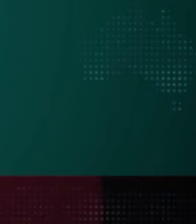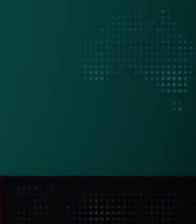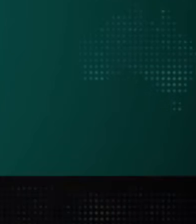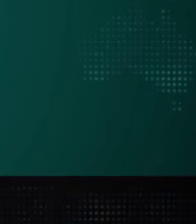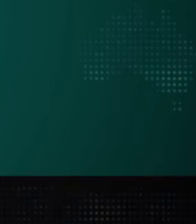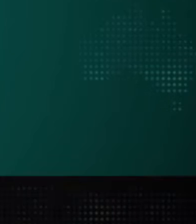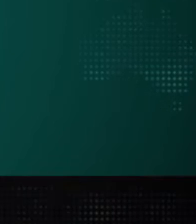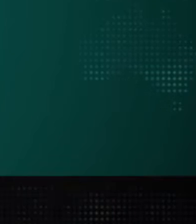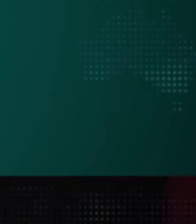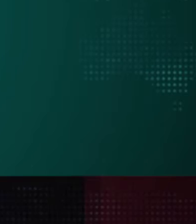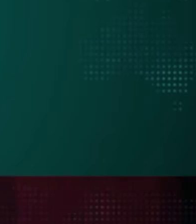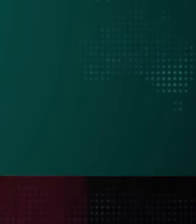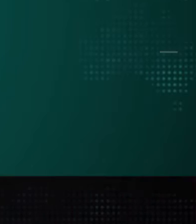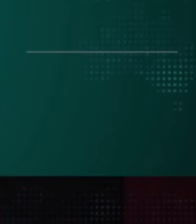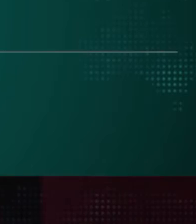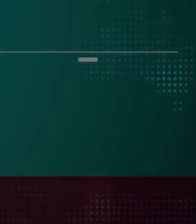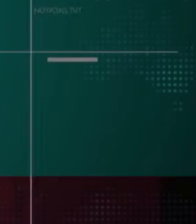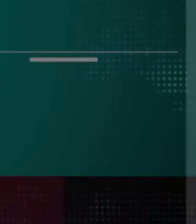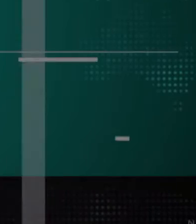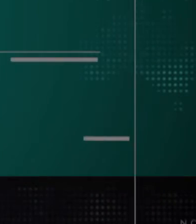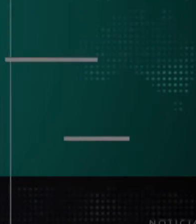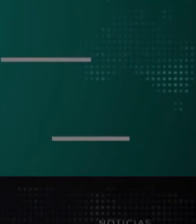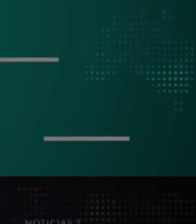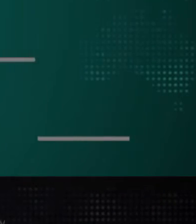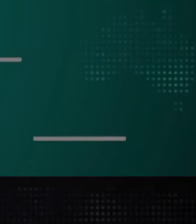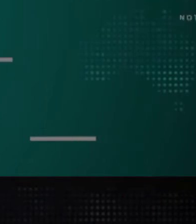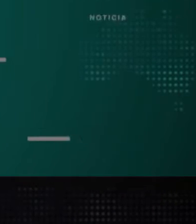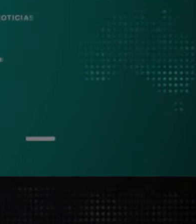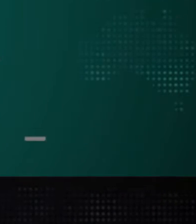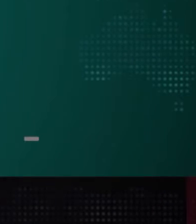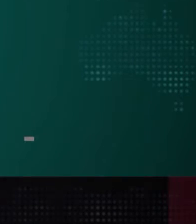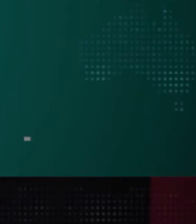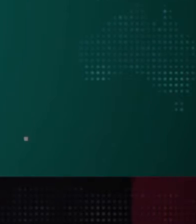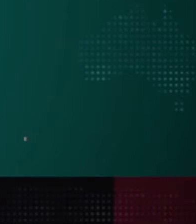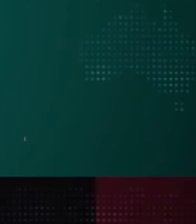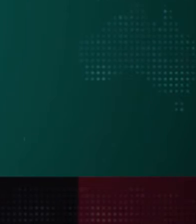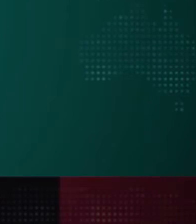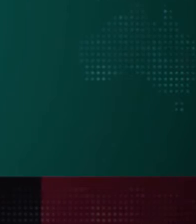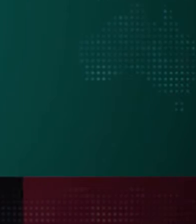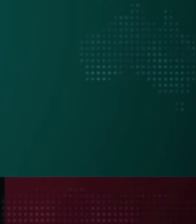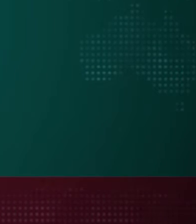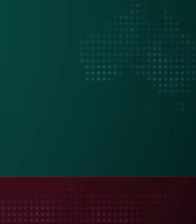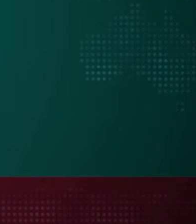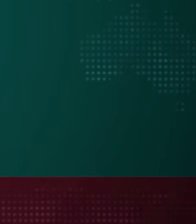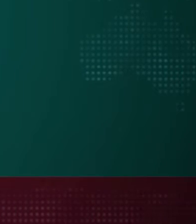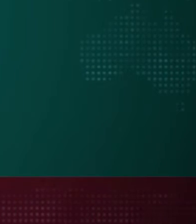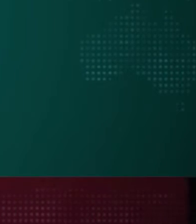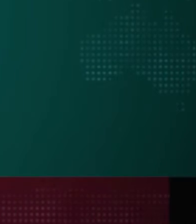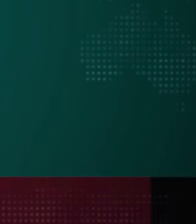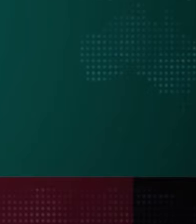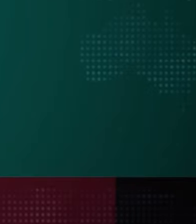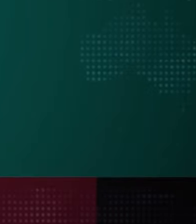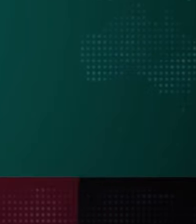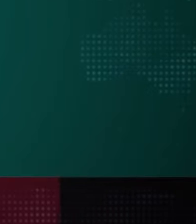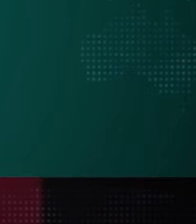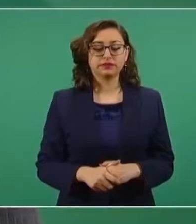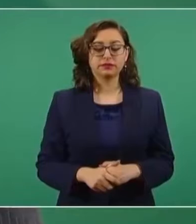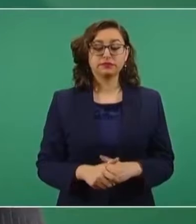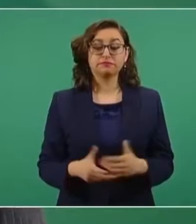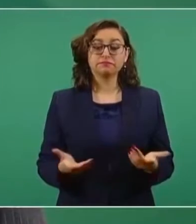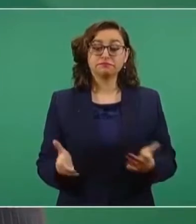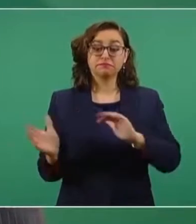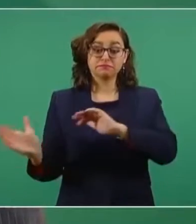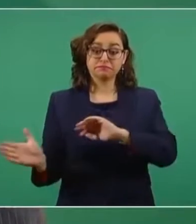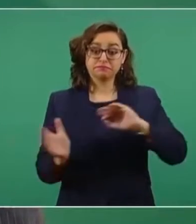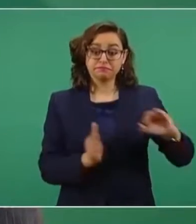conferencia de prensa matutina sobre la denuncia de este candidato en esta entidad ante la Organización de Estados Americanos, OEA,